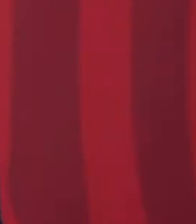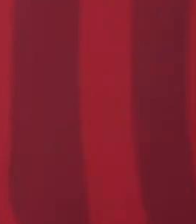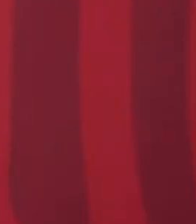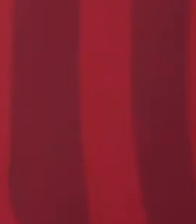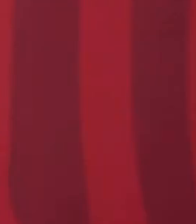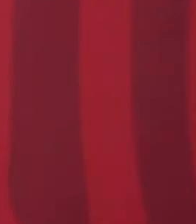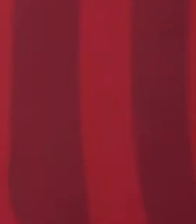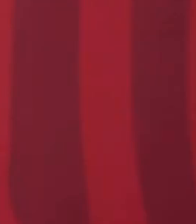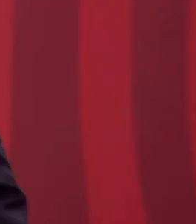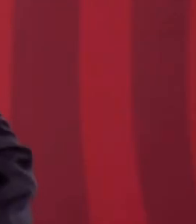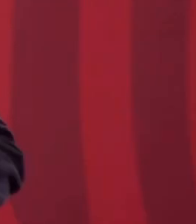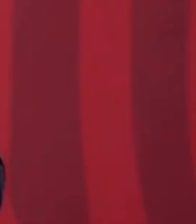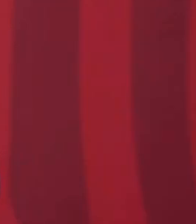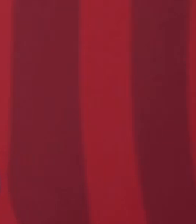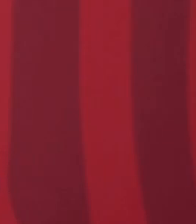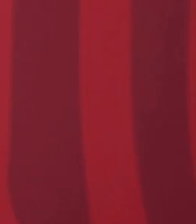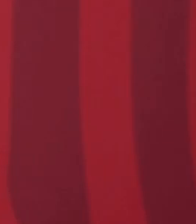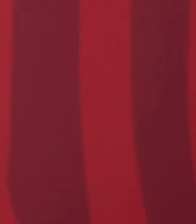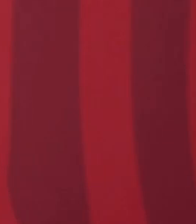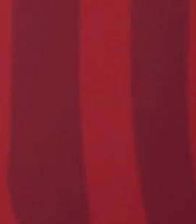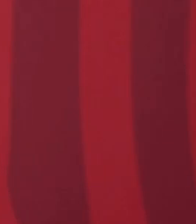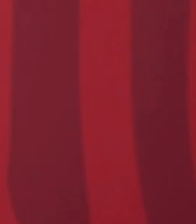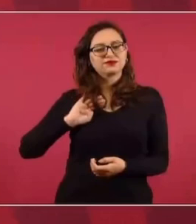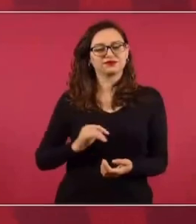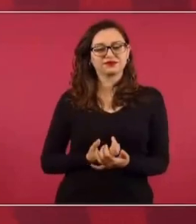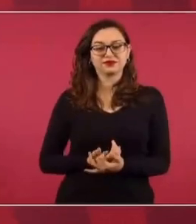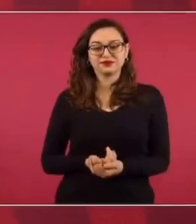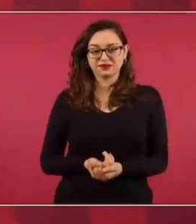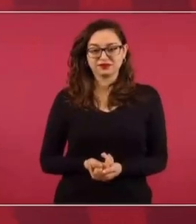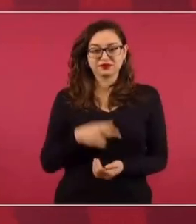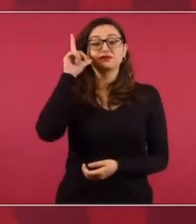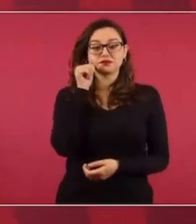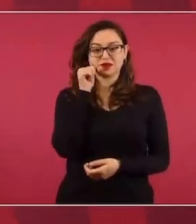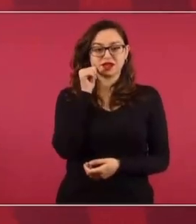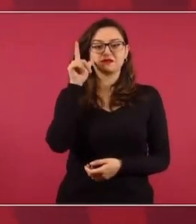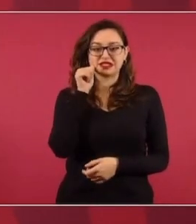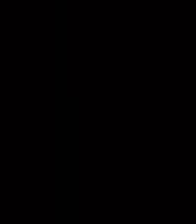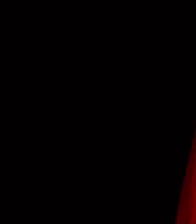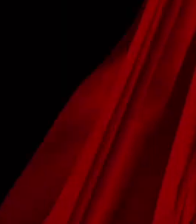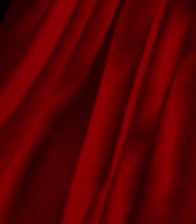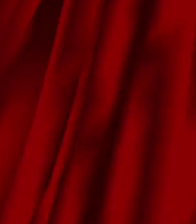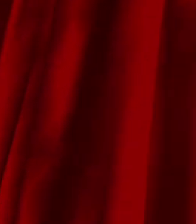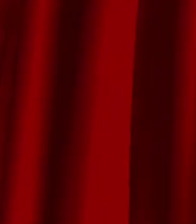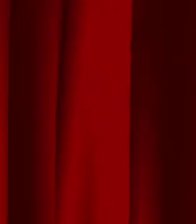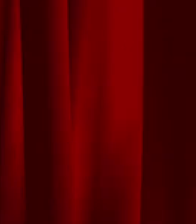Mañana. Ya se va a resolver. Mujer, hombre. Mañana. Mañana lo vemos. Ya se nos pasó el tiempo.